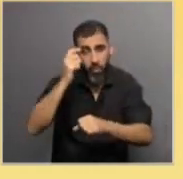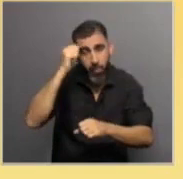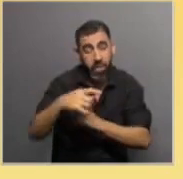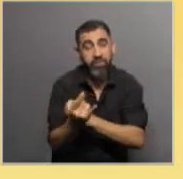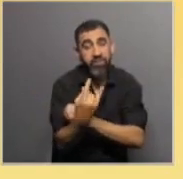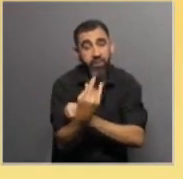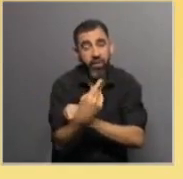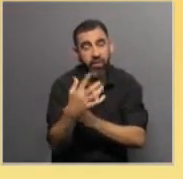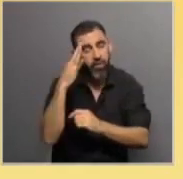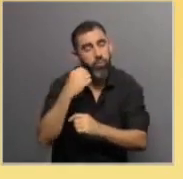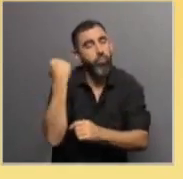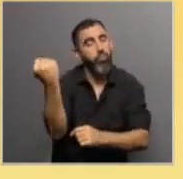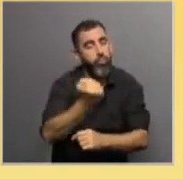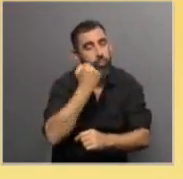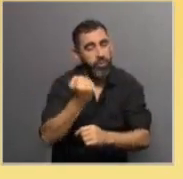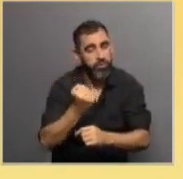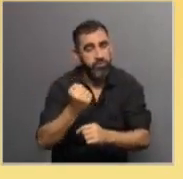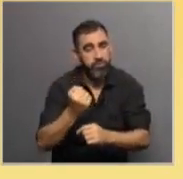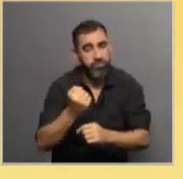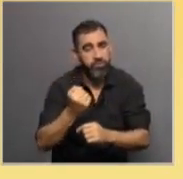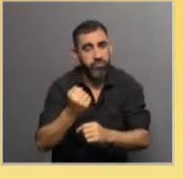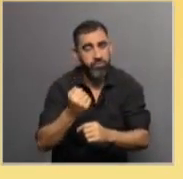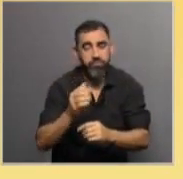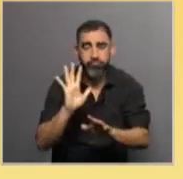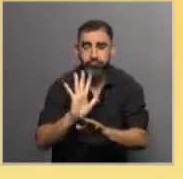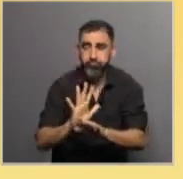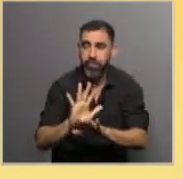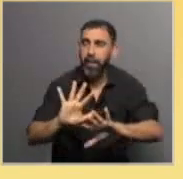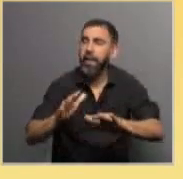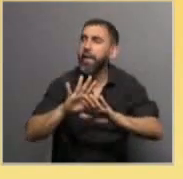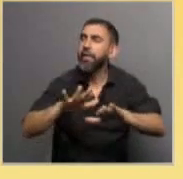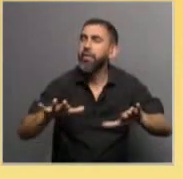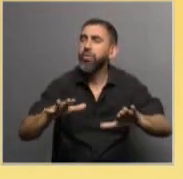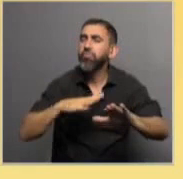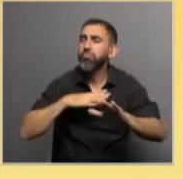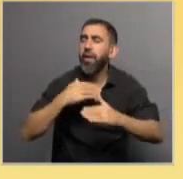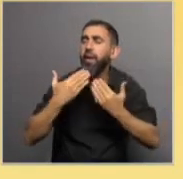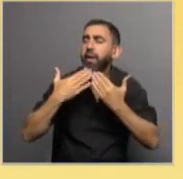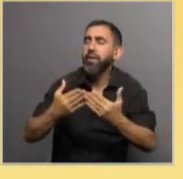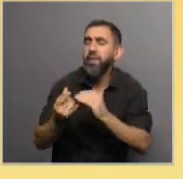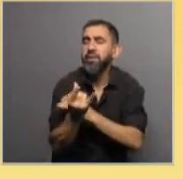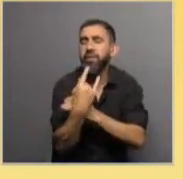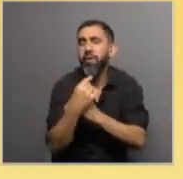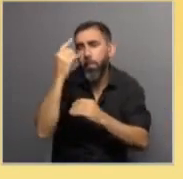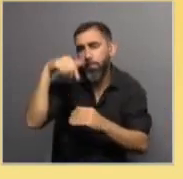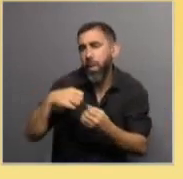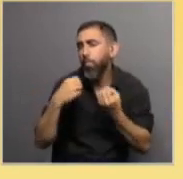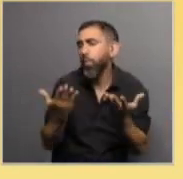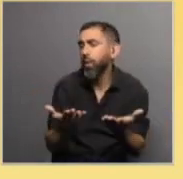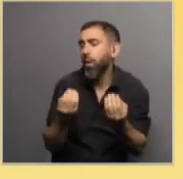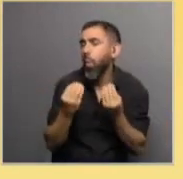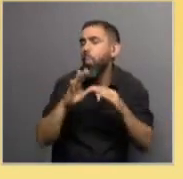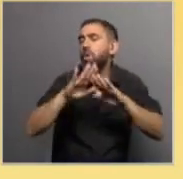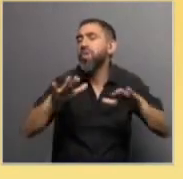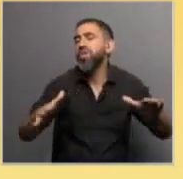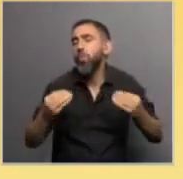me pareció que era importante de alguna manera pasar raya y decir, bueno, ¿qué niños se generaron con estos planes? ¿Qué clase